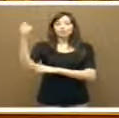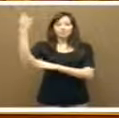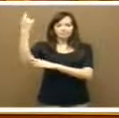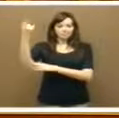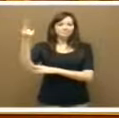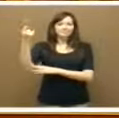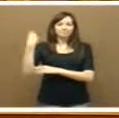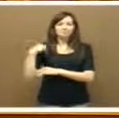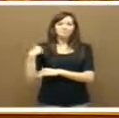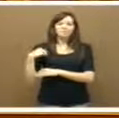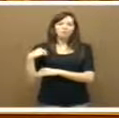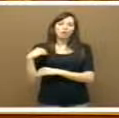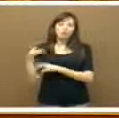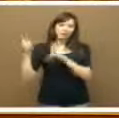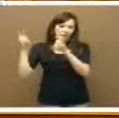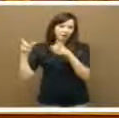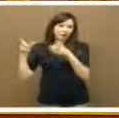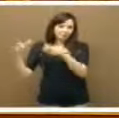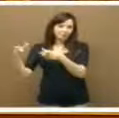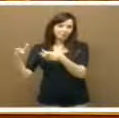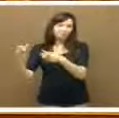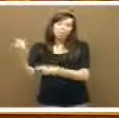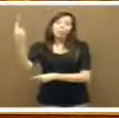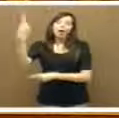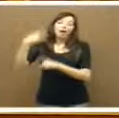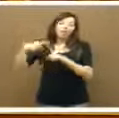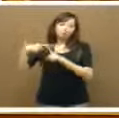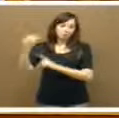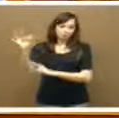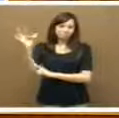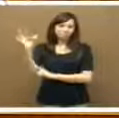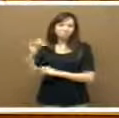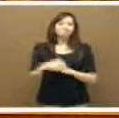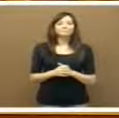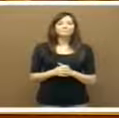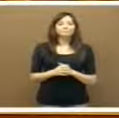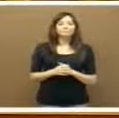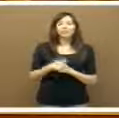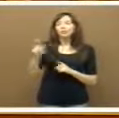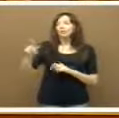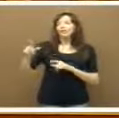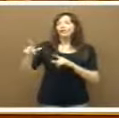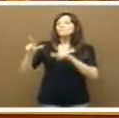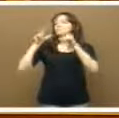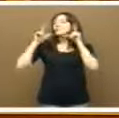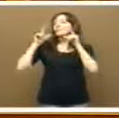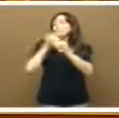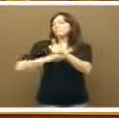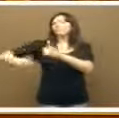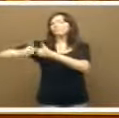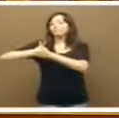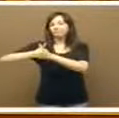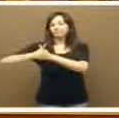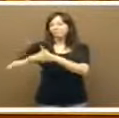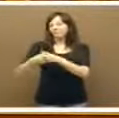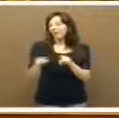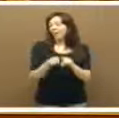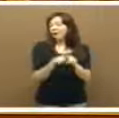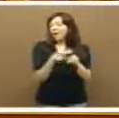esa asignatura, que es una de las que ustedes han convertido en la más importante. Esto, como los estudiantes, ellos